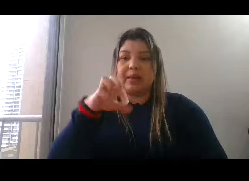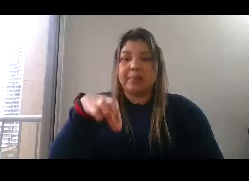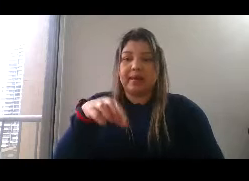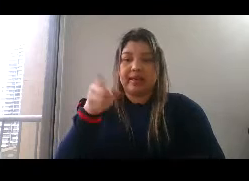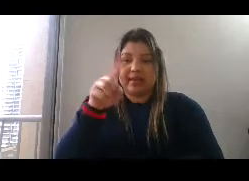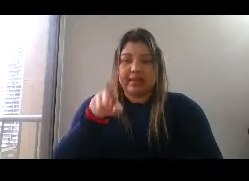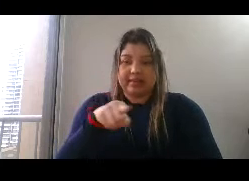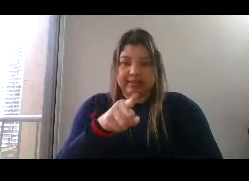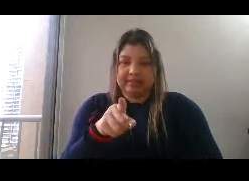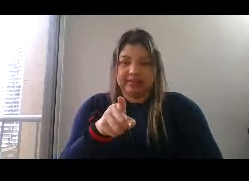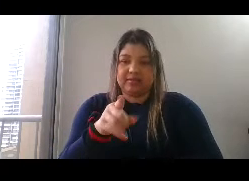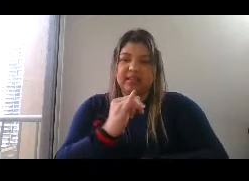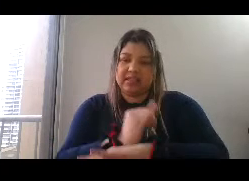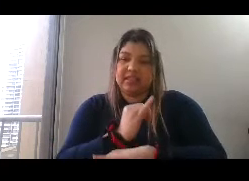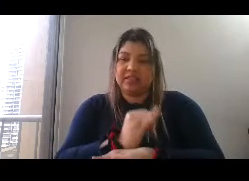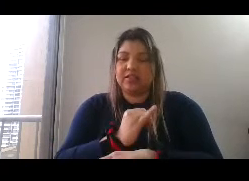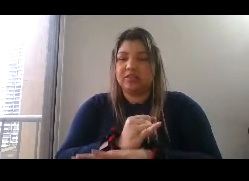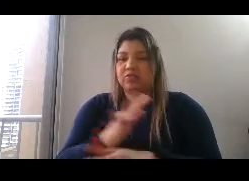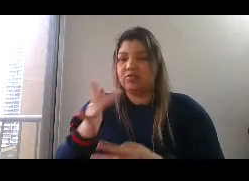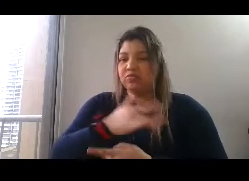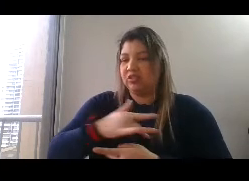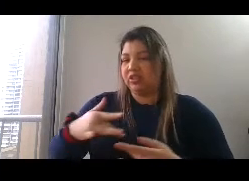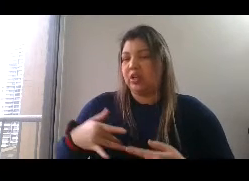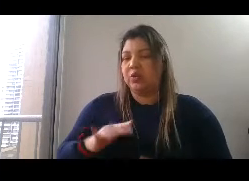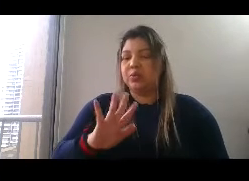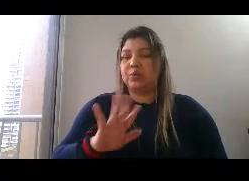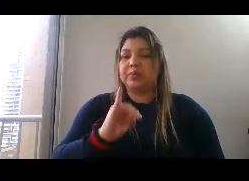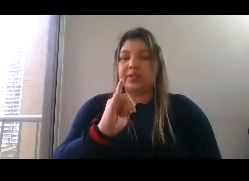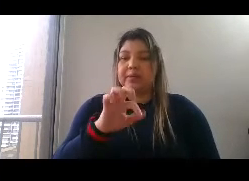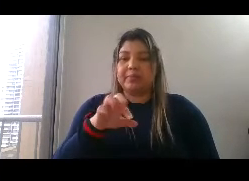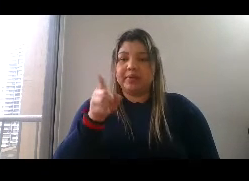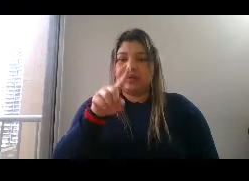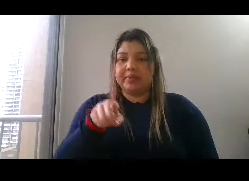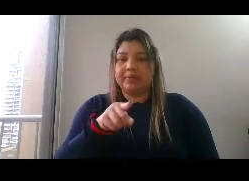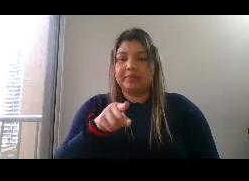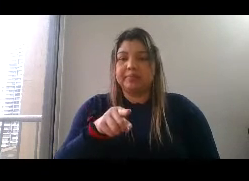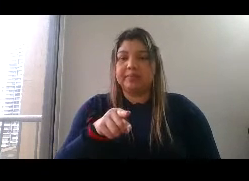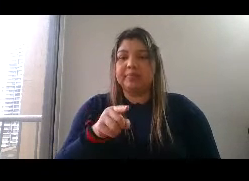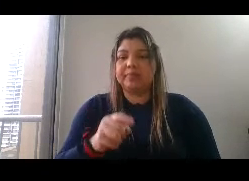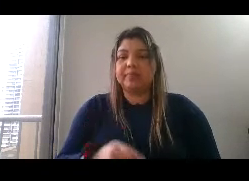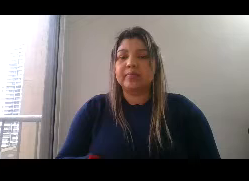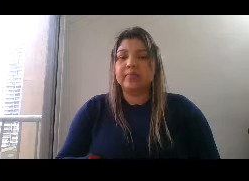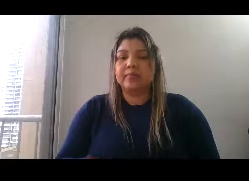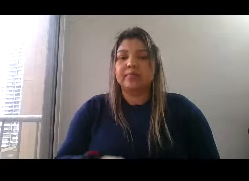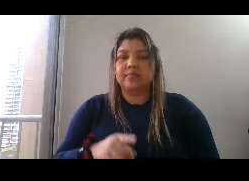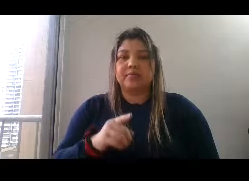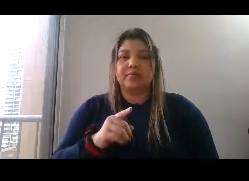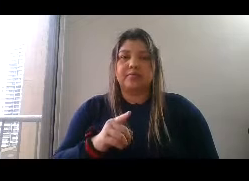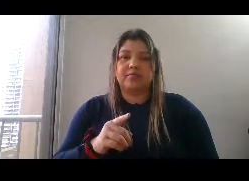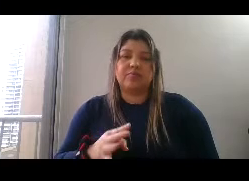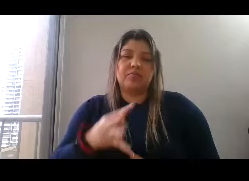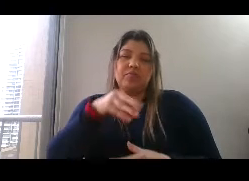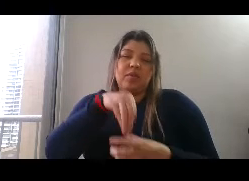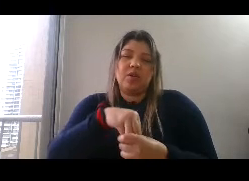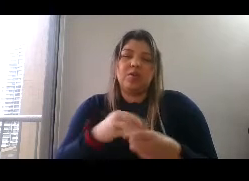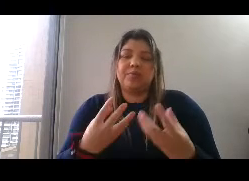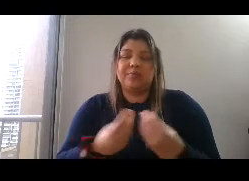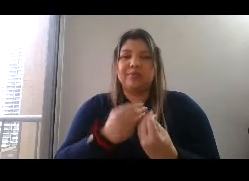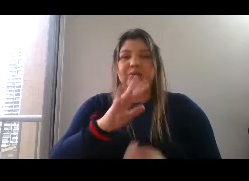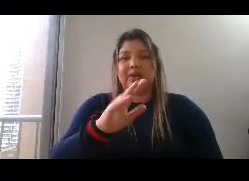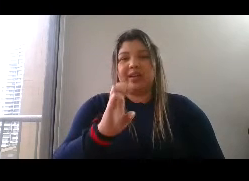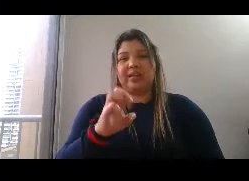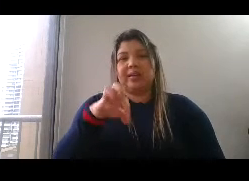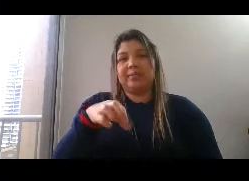de salud, con la empresa del plan de beneficio, o sea, la EPS,